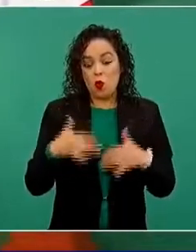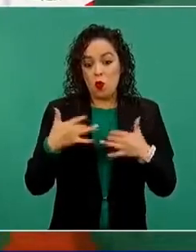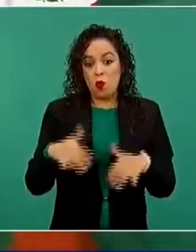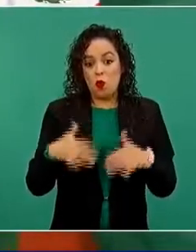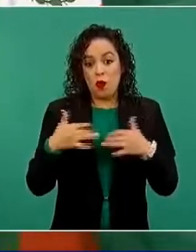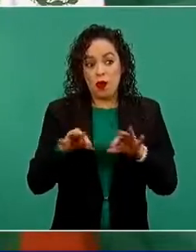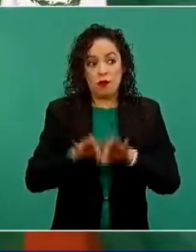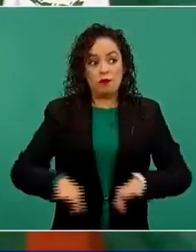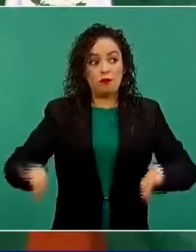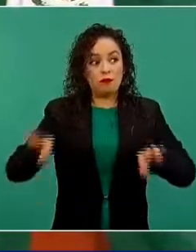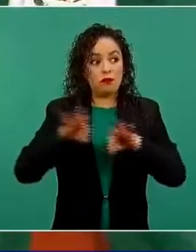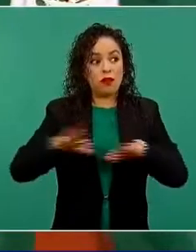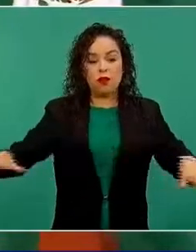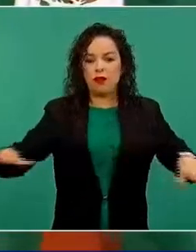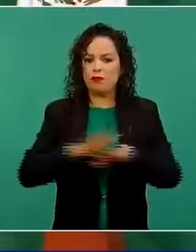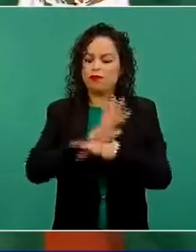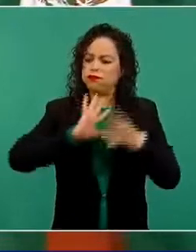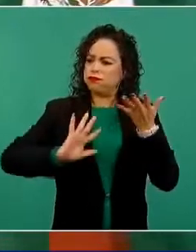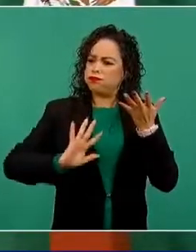Fue una gran transformación,